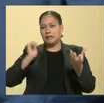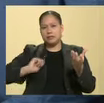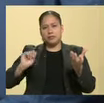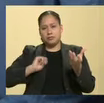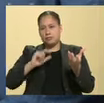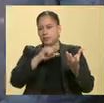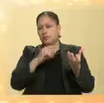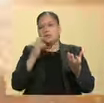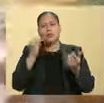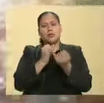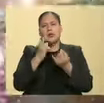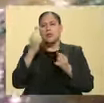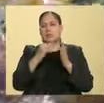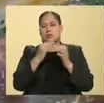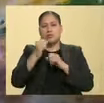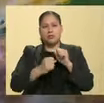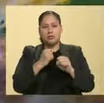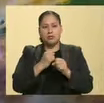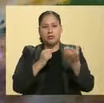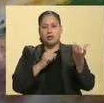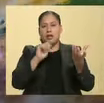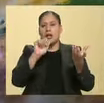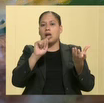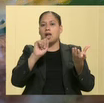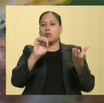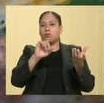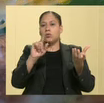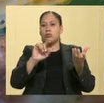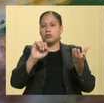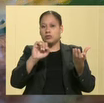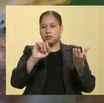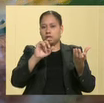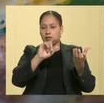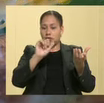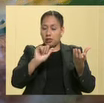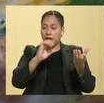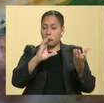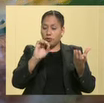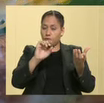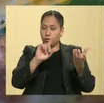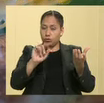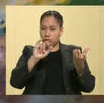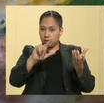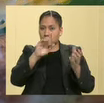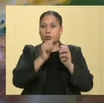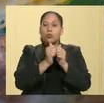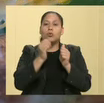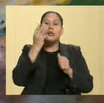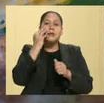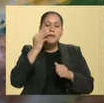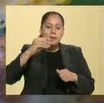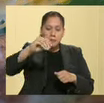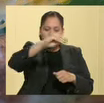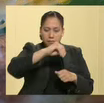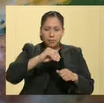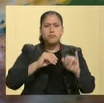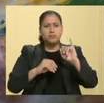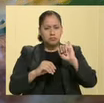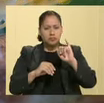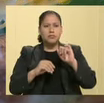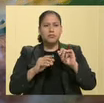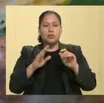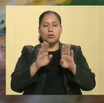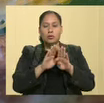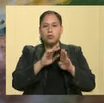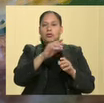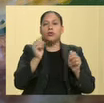prehispánico y milenario, los acociles. Ay, es un acocil, están ricos con limoncito. Pues normalmente se